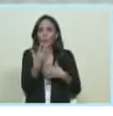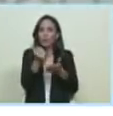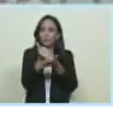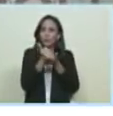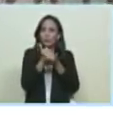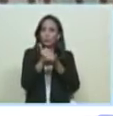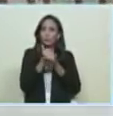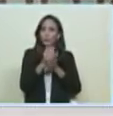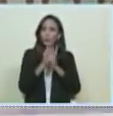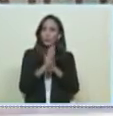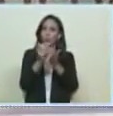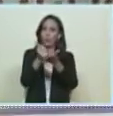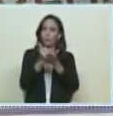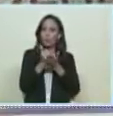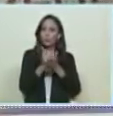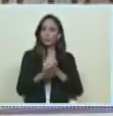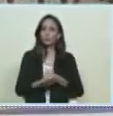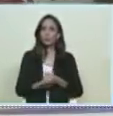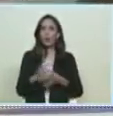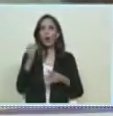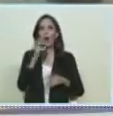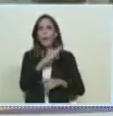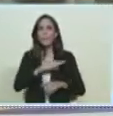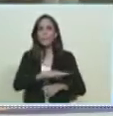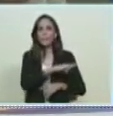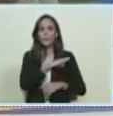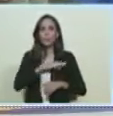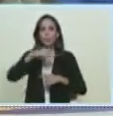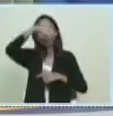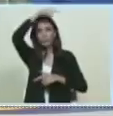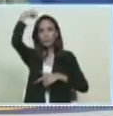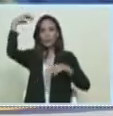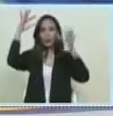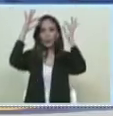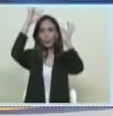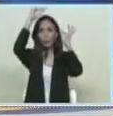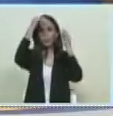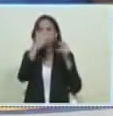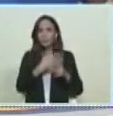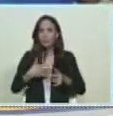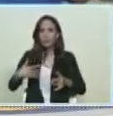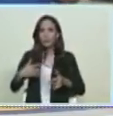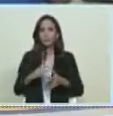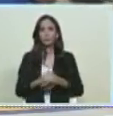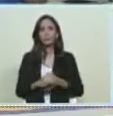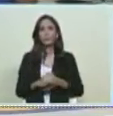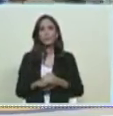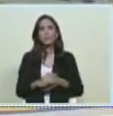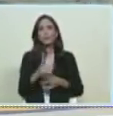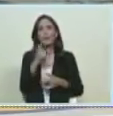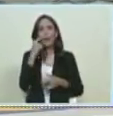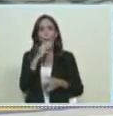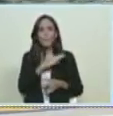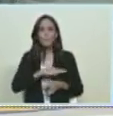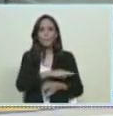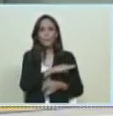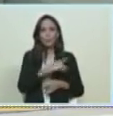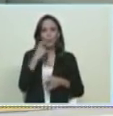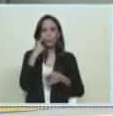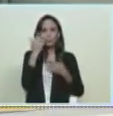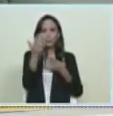ayude. En la misión Negra Hipólita. La misión Negra Hipólita es una